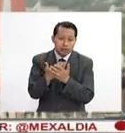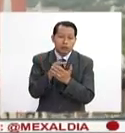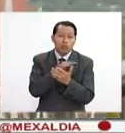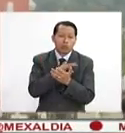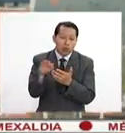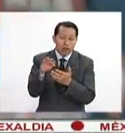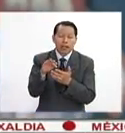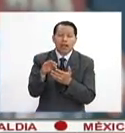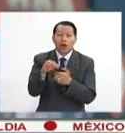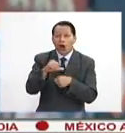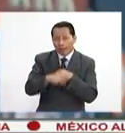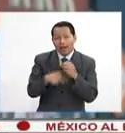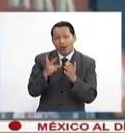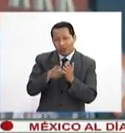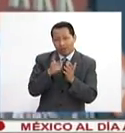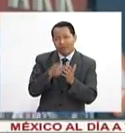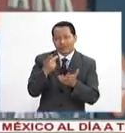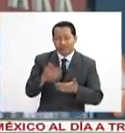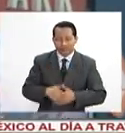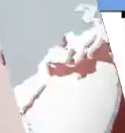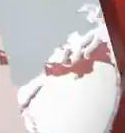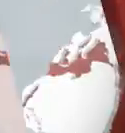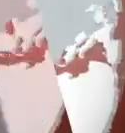sea operado de nueva cuenta.